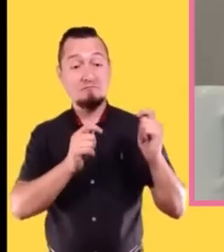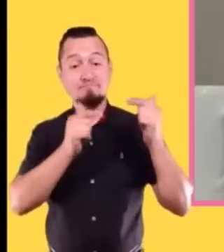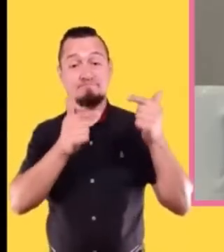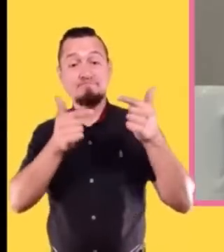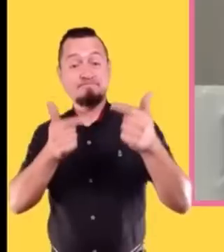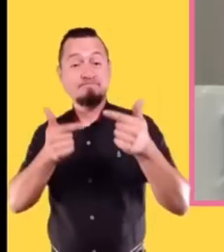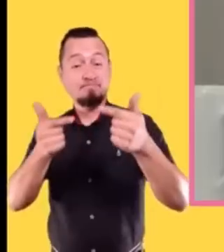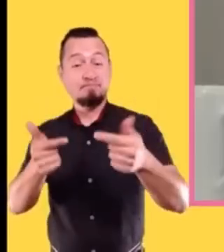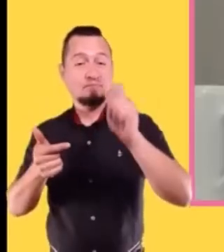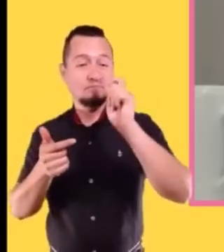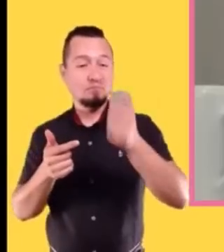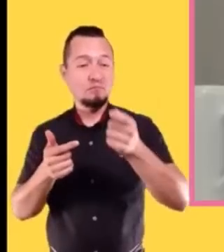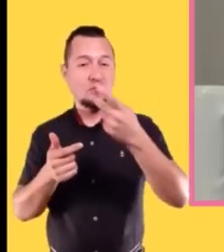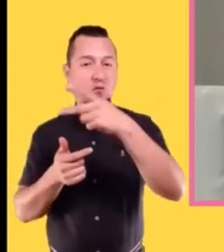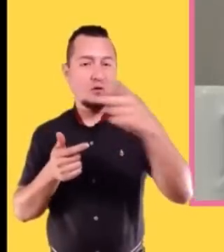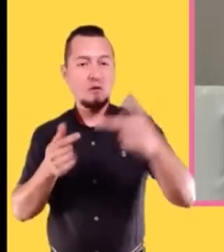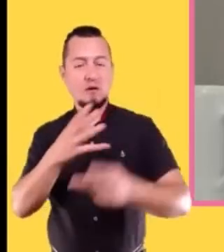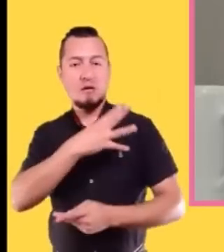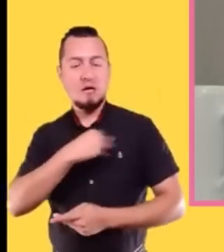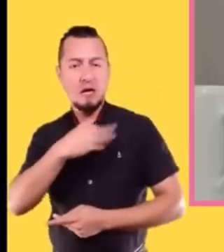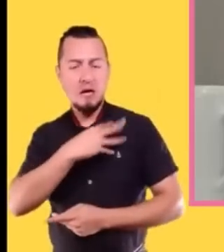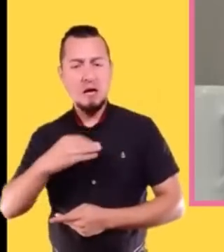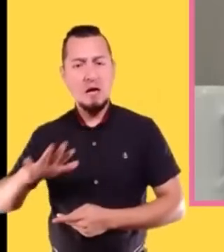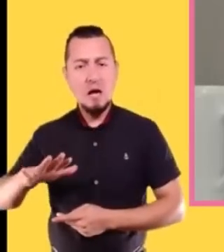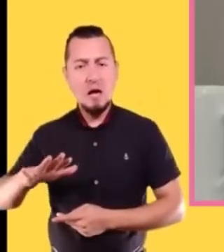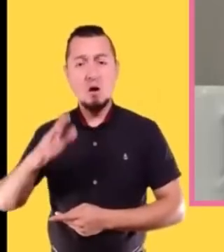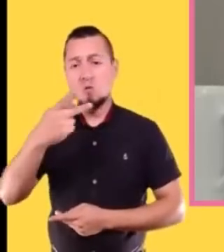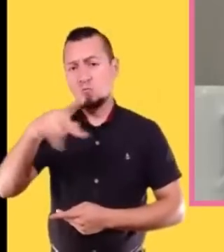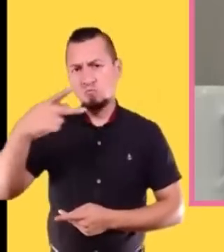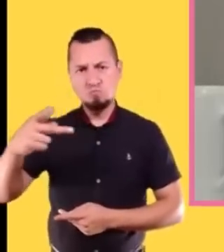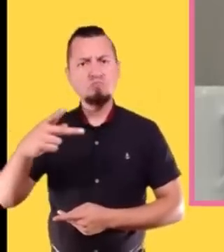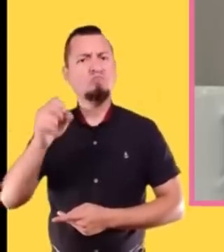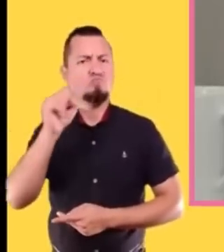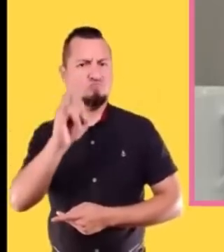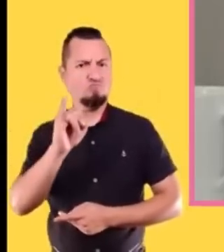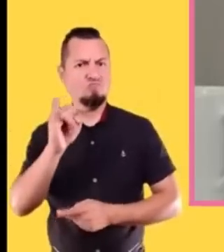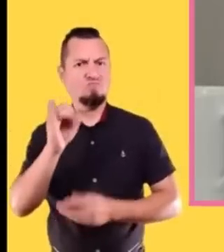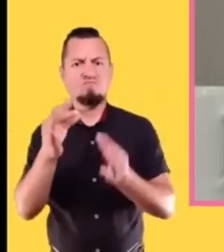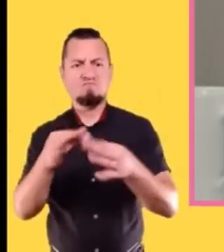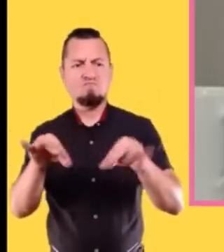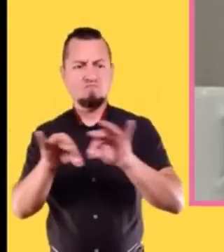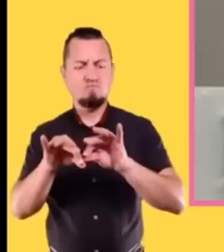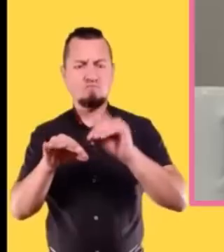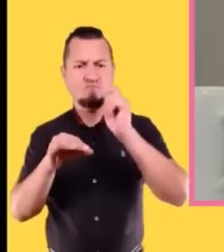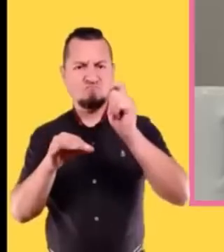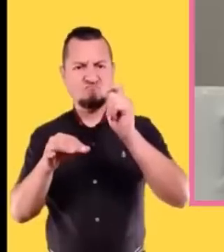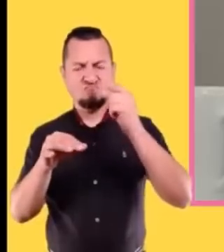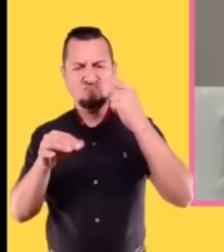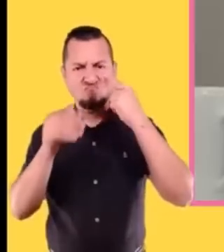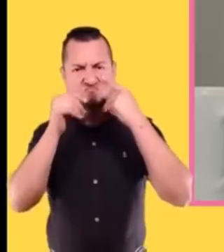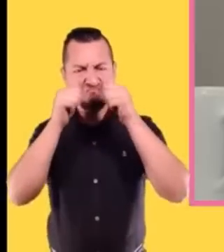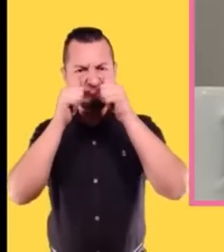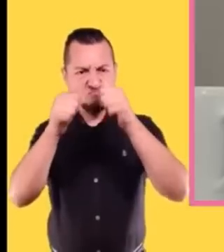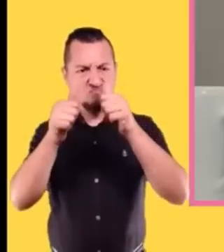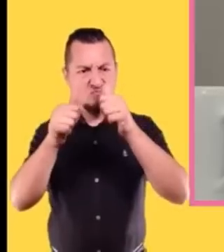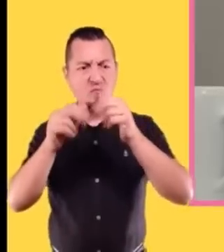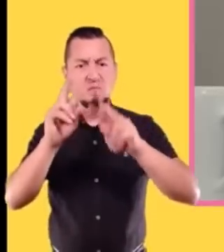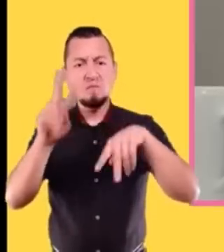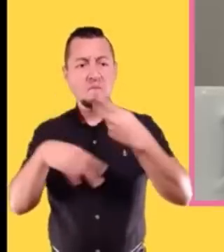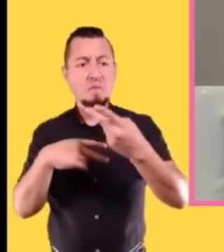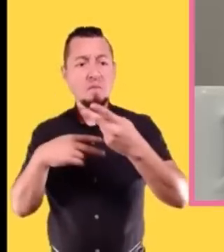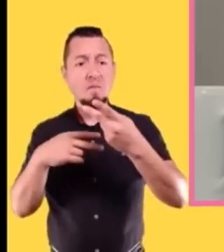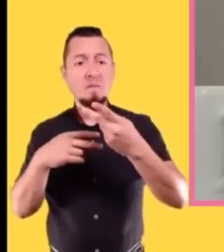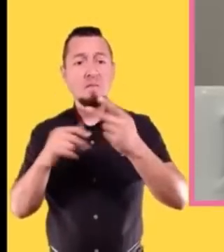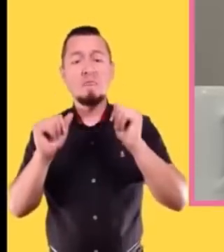jaliscienses, de nuestras hijas, de nuestros hijos, tiene rumbo, tiene certeza, tiene claridad de objetivos y no correr ningún riesgo